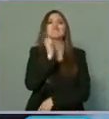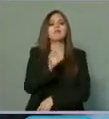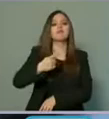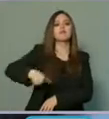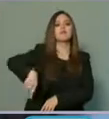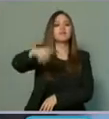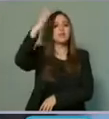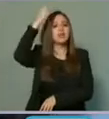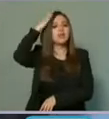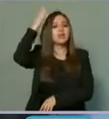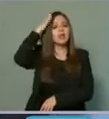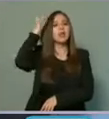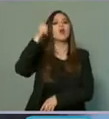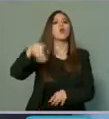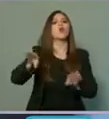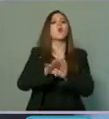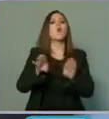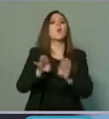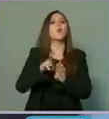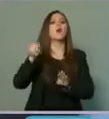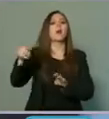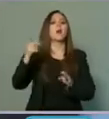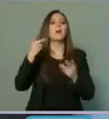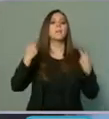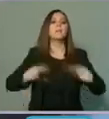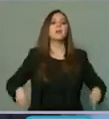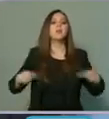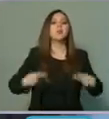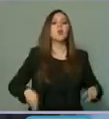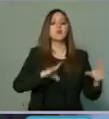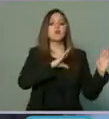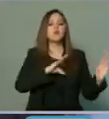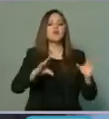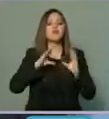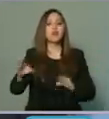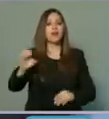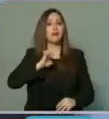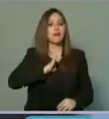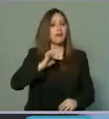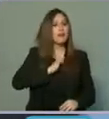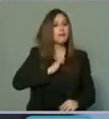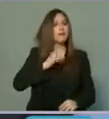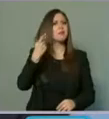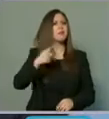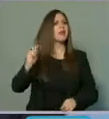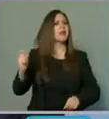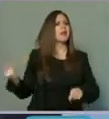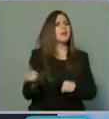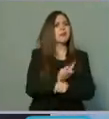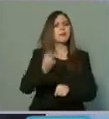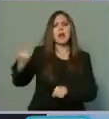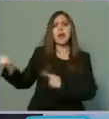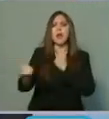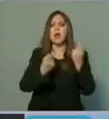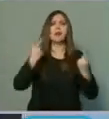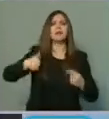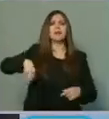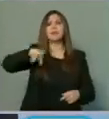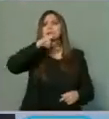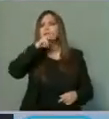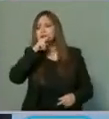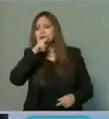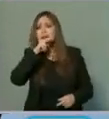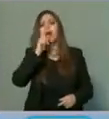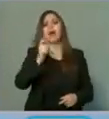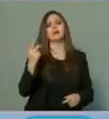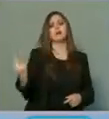con una actitud coach y entrenador para poder desarrollar a la persona. Y es esto que ocurre. Vienen muchos niveles de frustración y